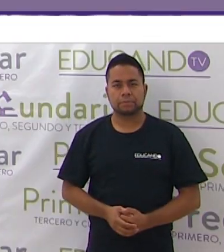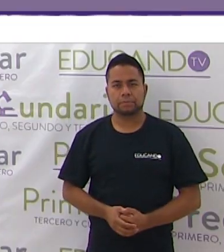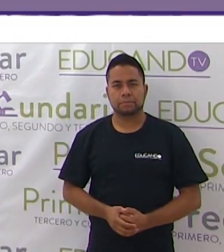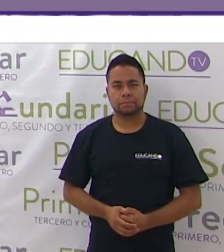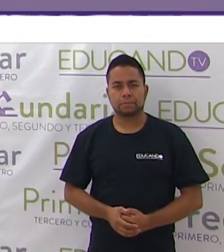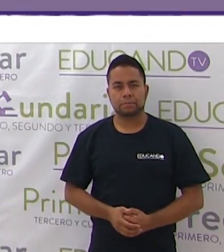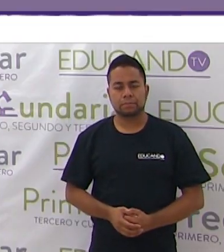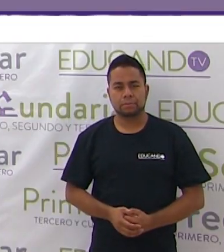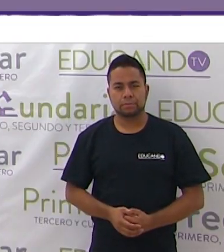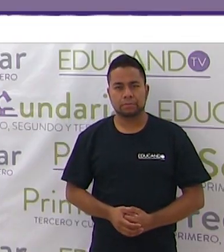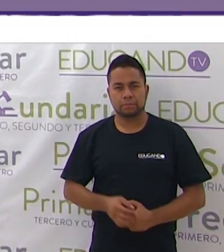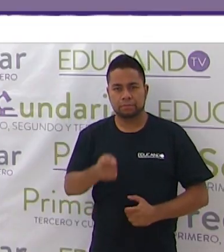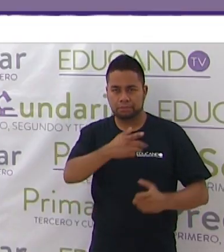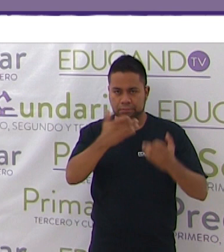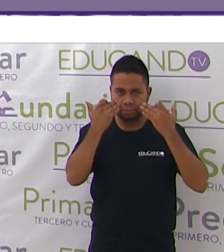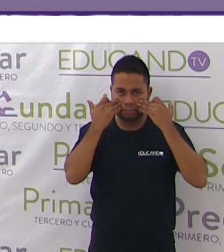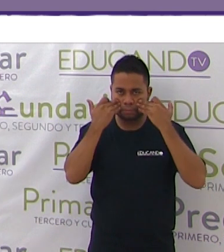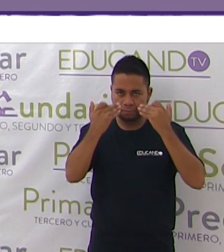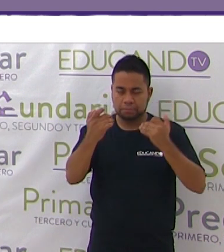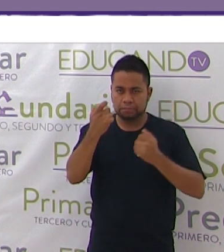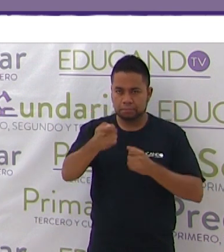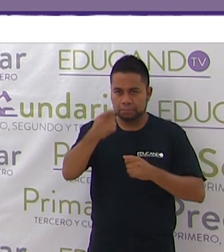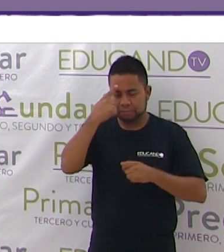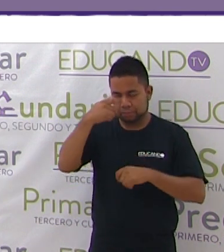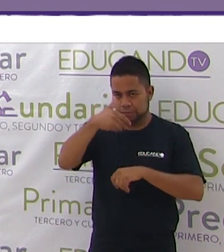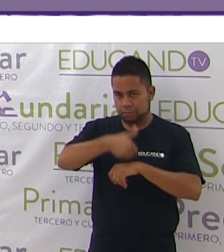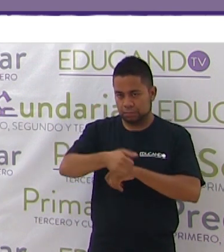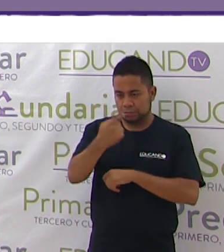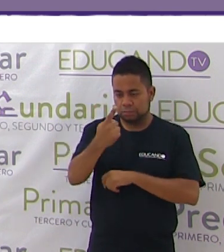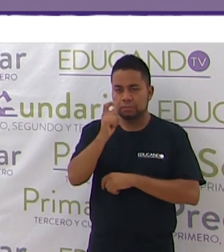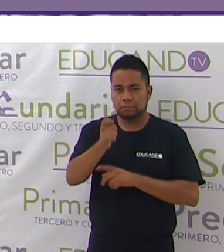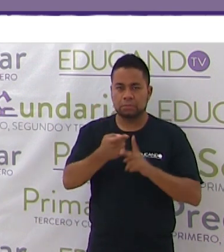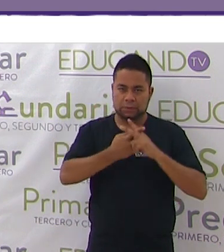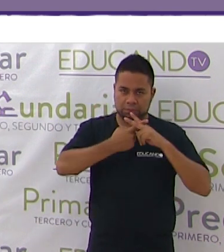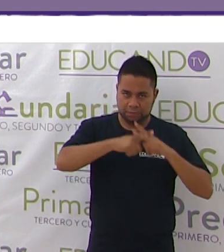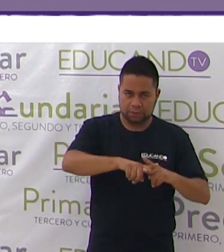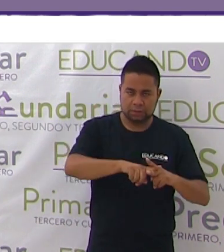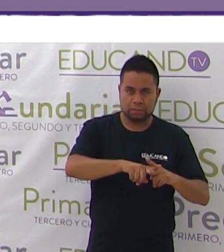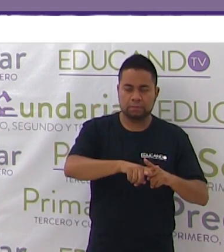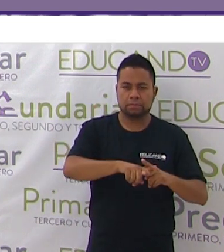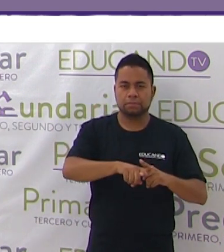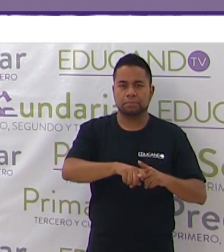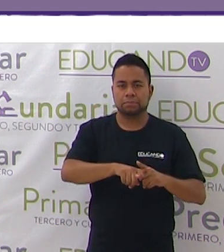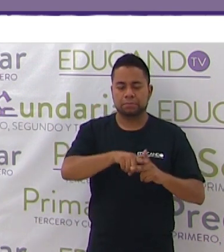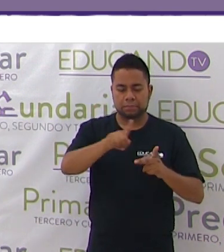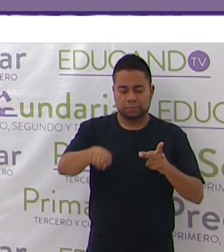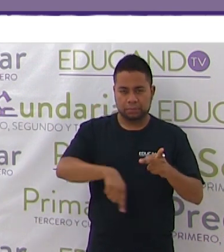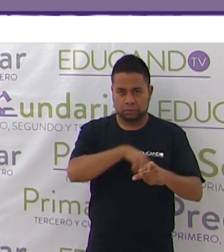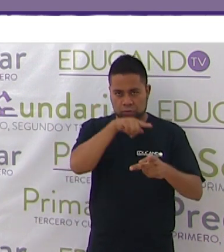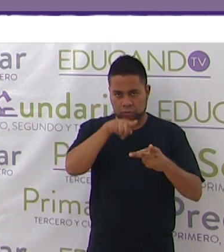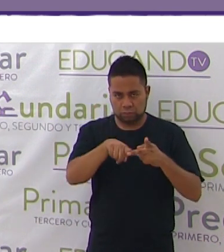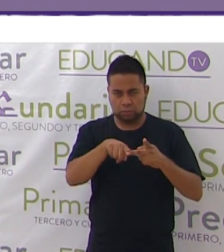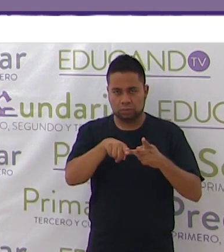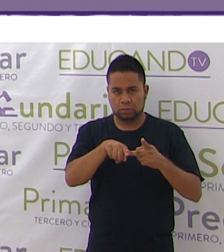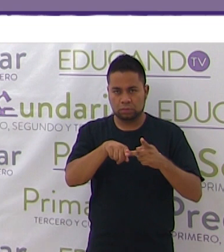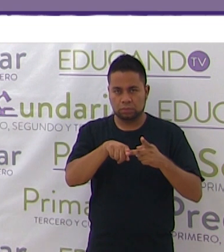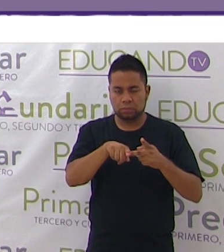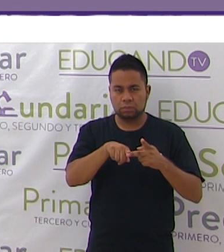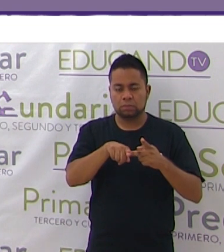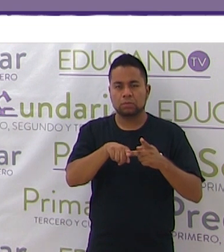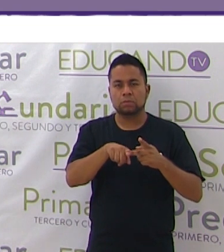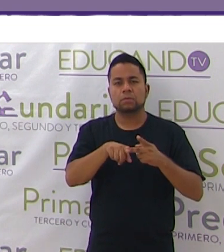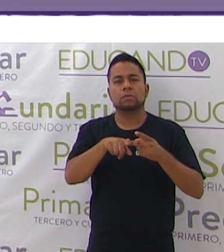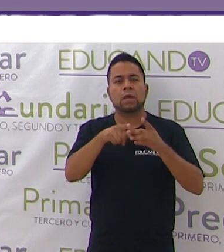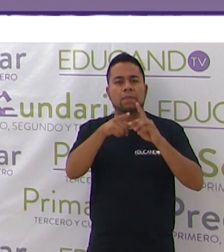Aquí entonces vemos que el número 1 es la introducción. El número 2 es la